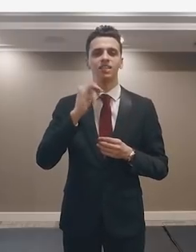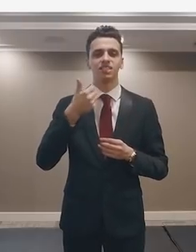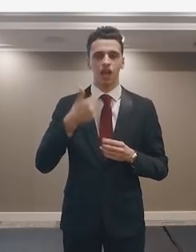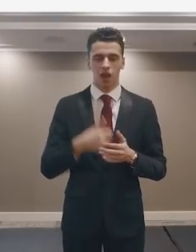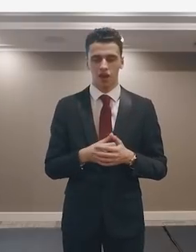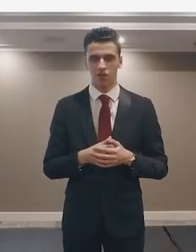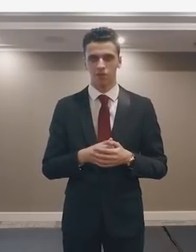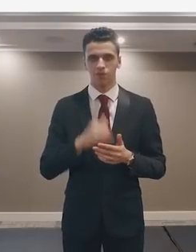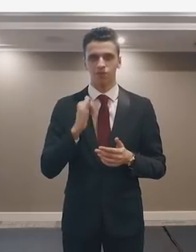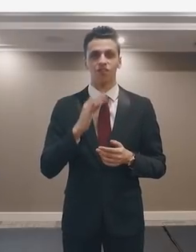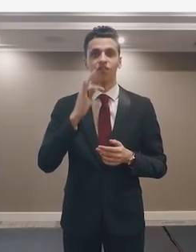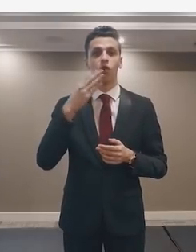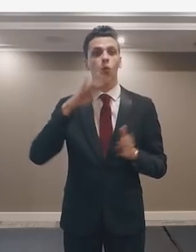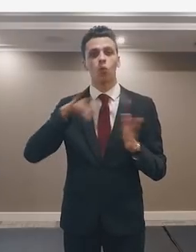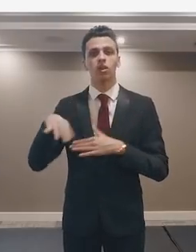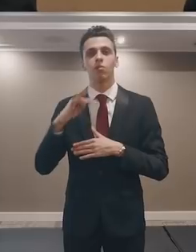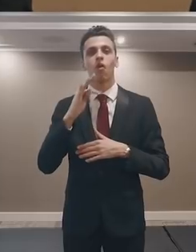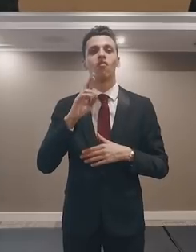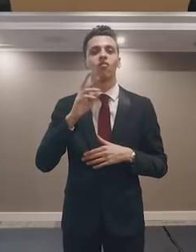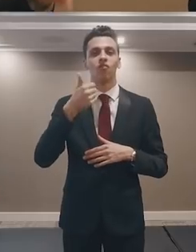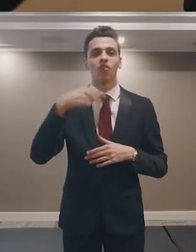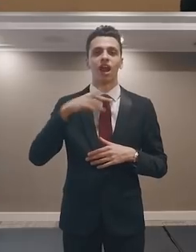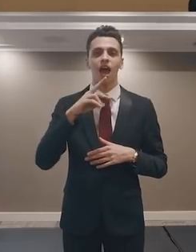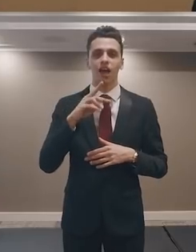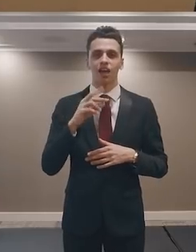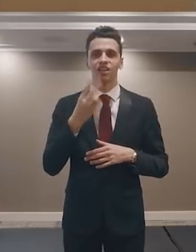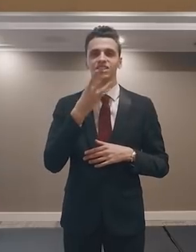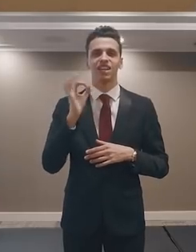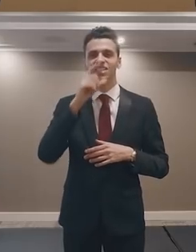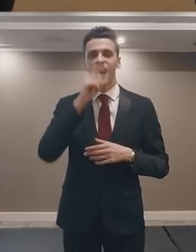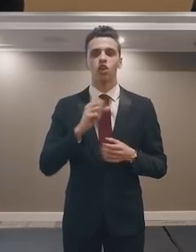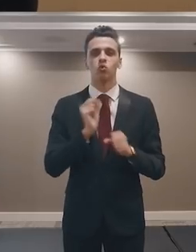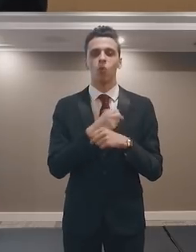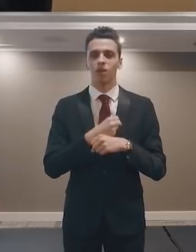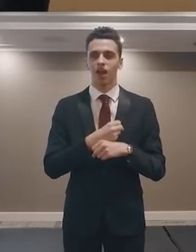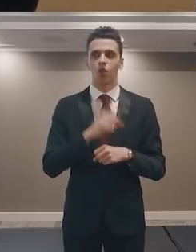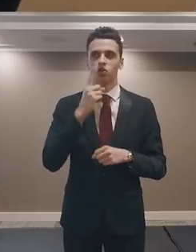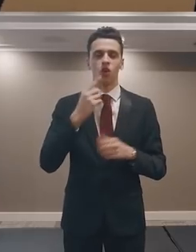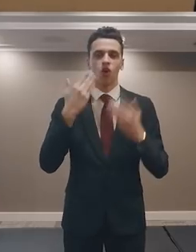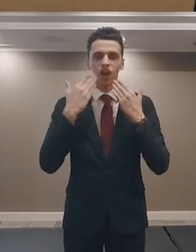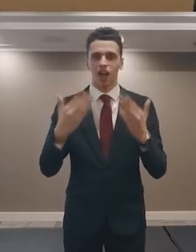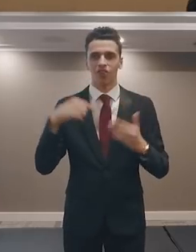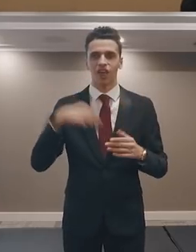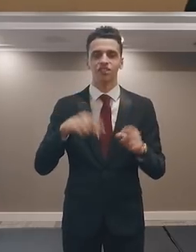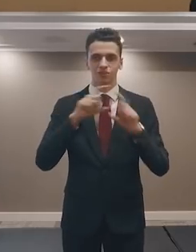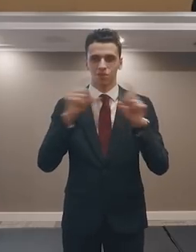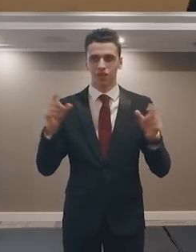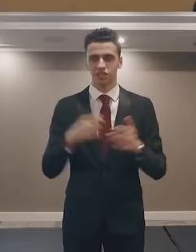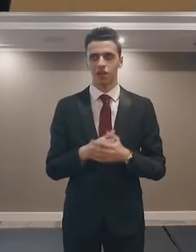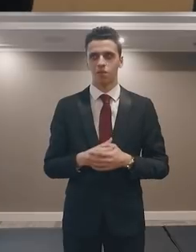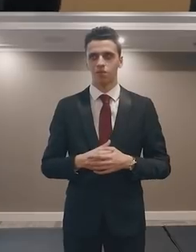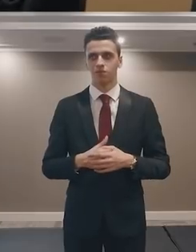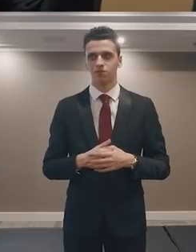un cura un cubano que a los 30 años se jubiló aquí le gustaría jugarse a los 30 dónde firmo